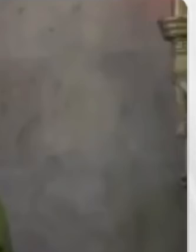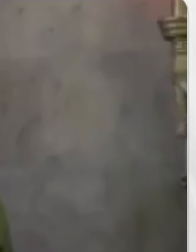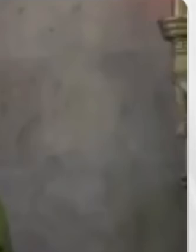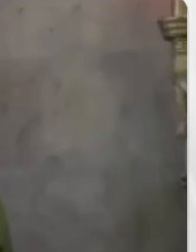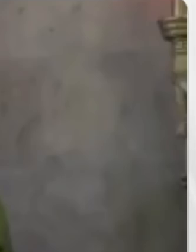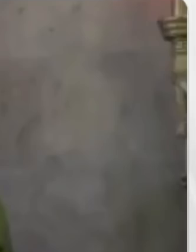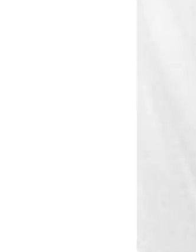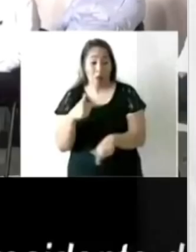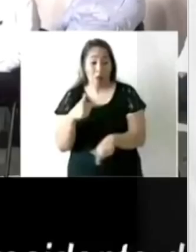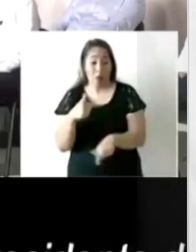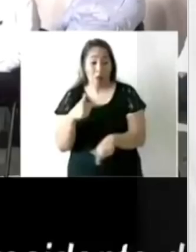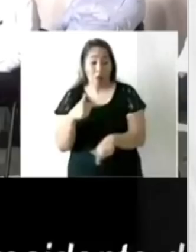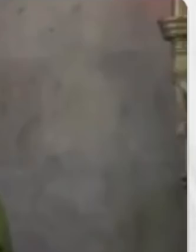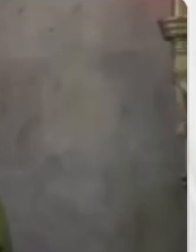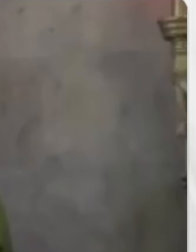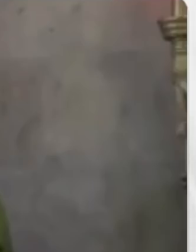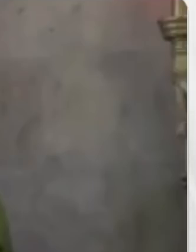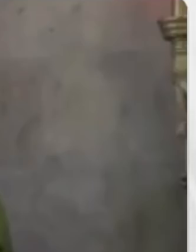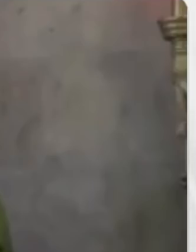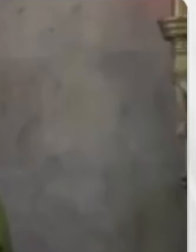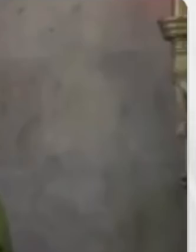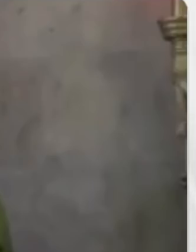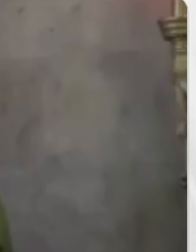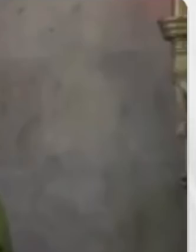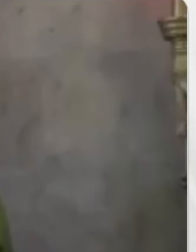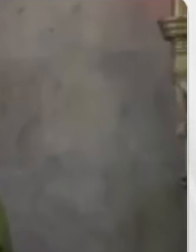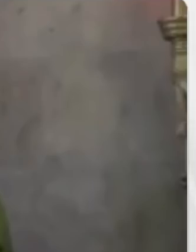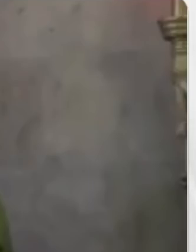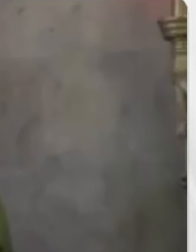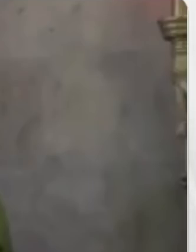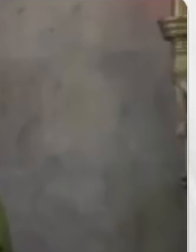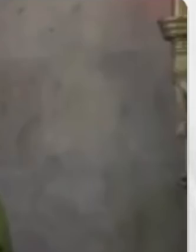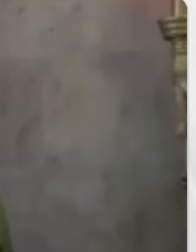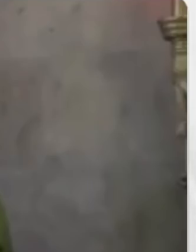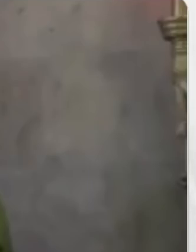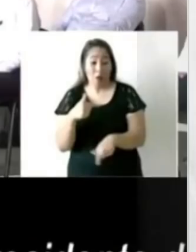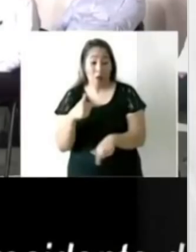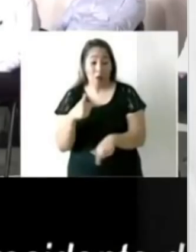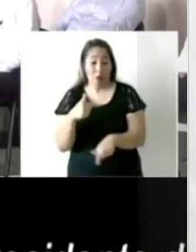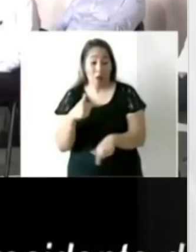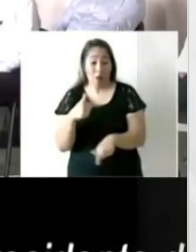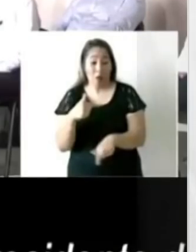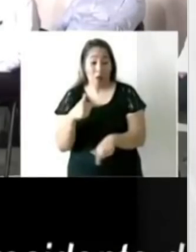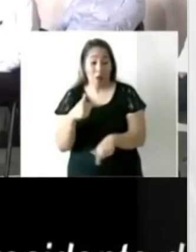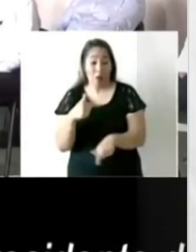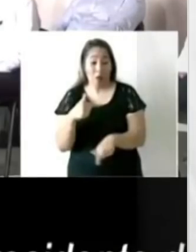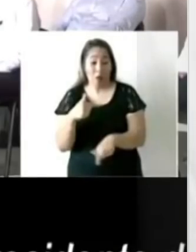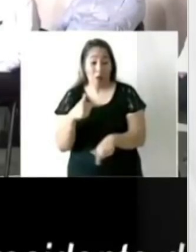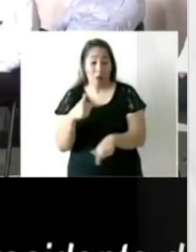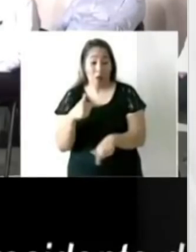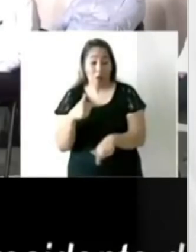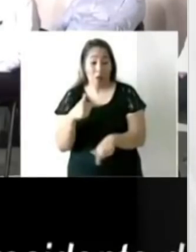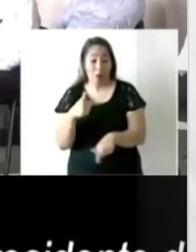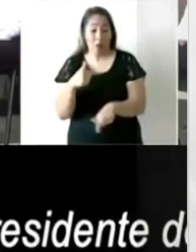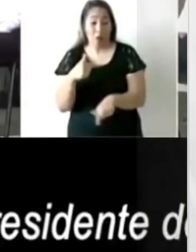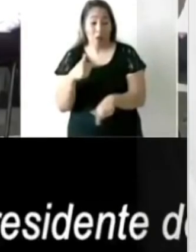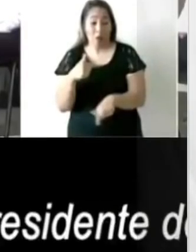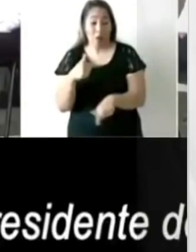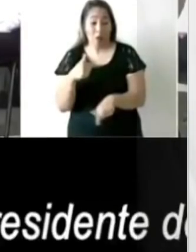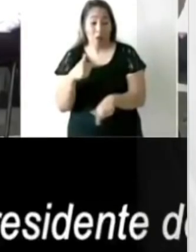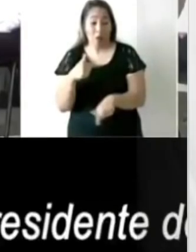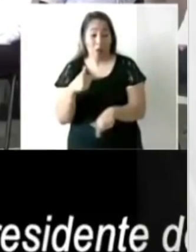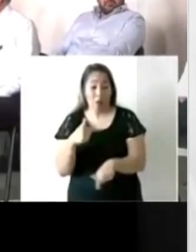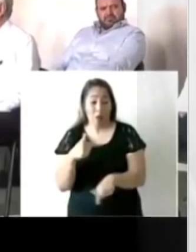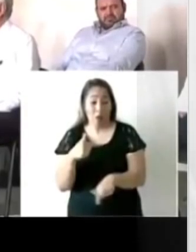católica pierda credibilidad. Este padre se llama Arturo Esquivel, de hecho si lo buscan en redes sociales, la